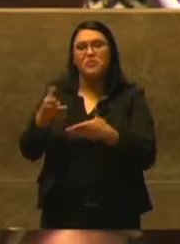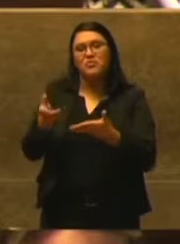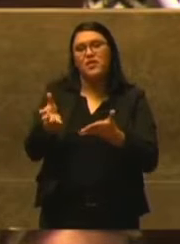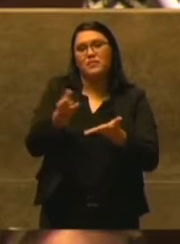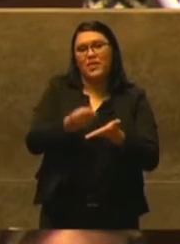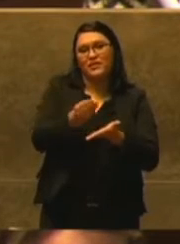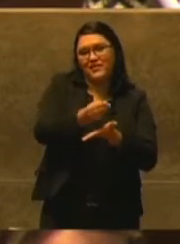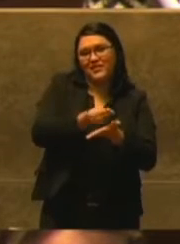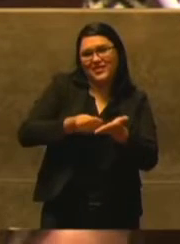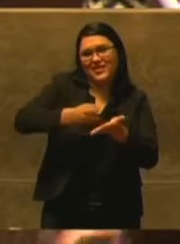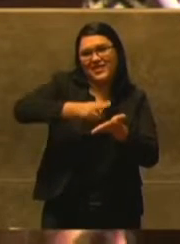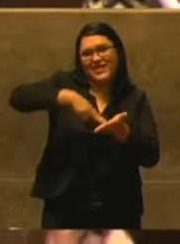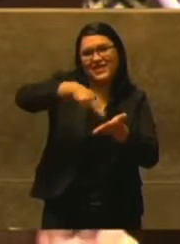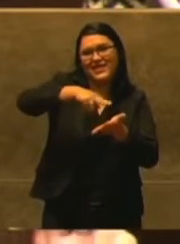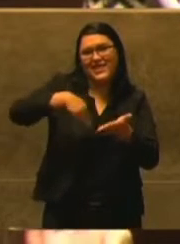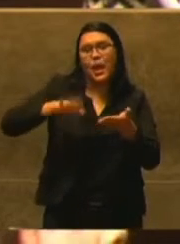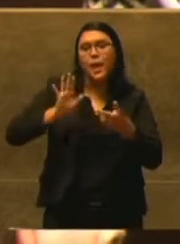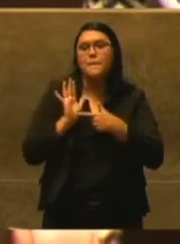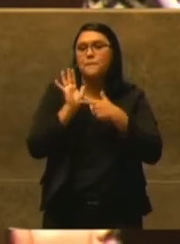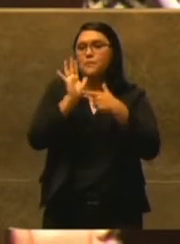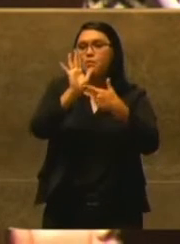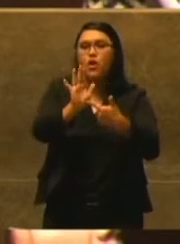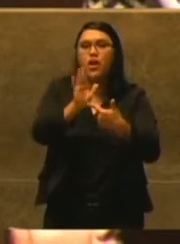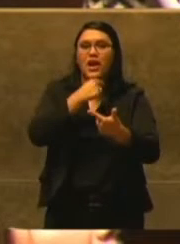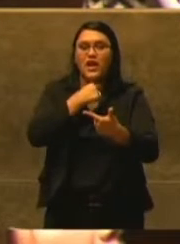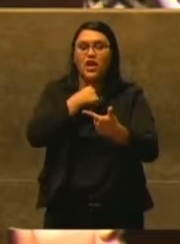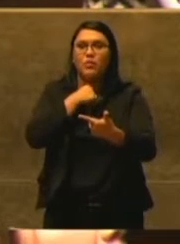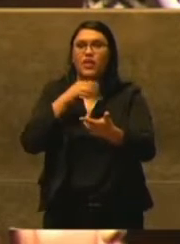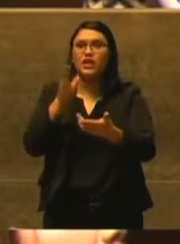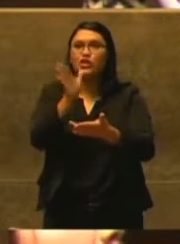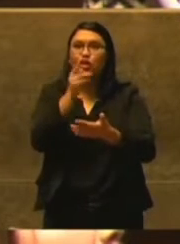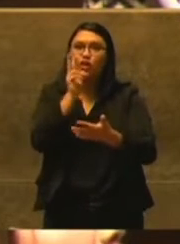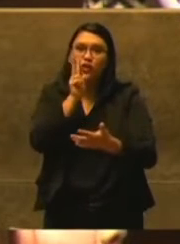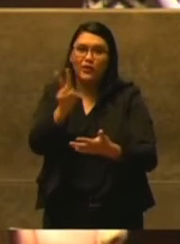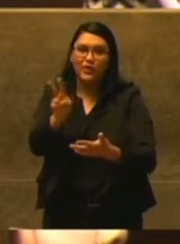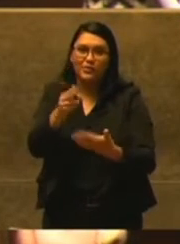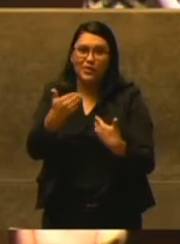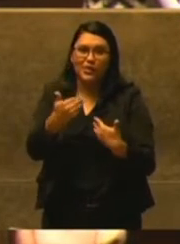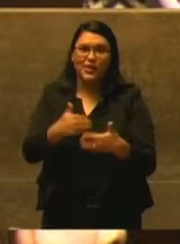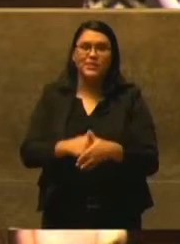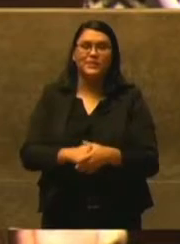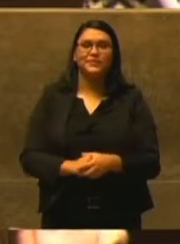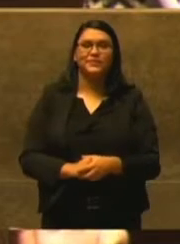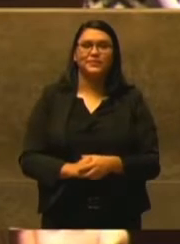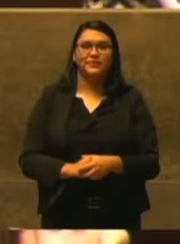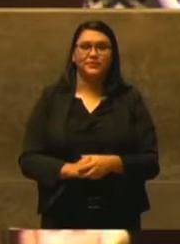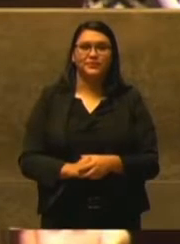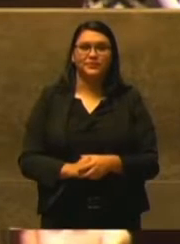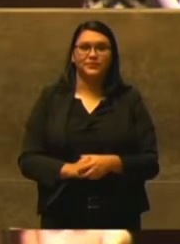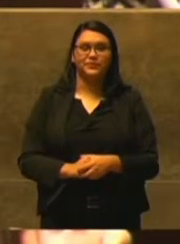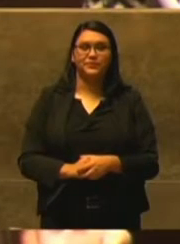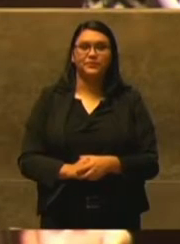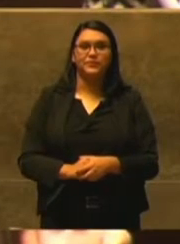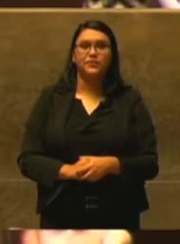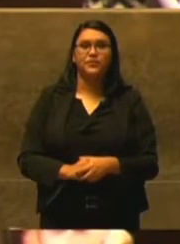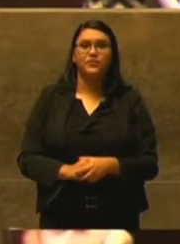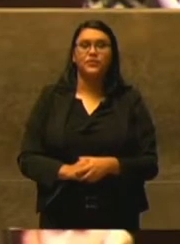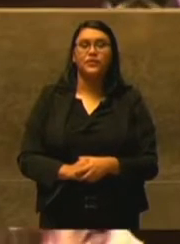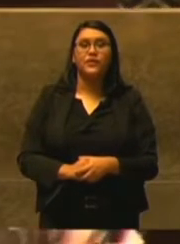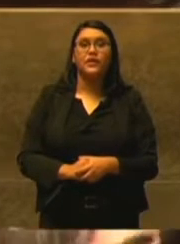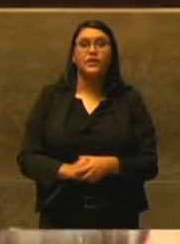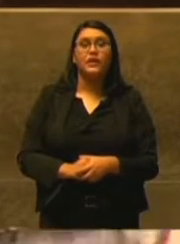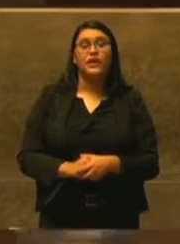Quiero mostrarle, aquí es, no sé si ven, es para que lo vea todo el pleno, porque justamente estos dibujos es